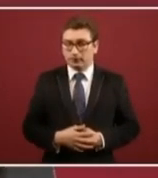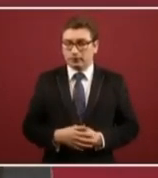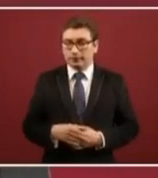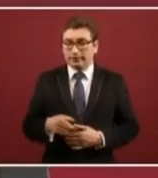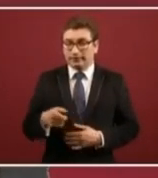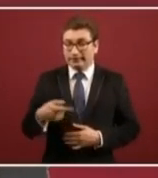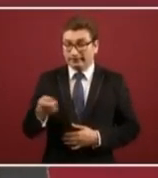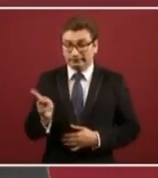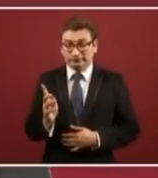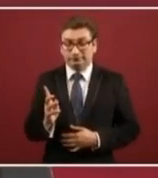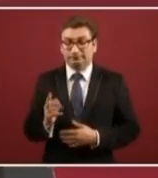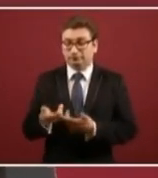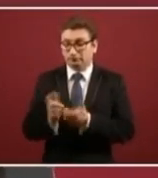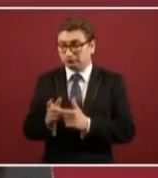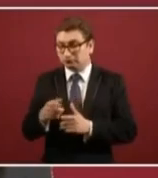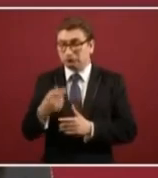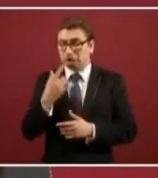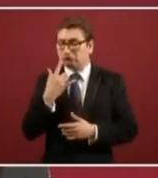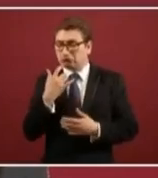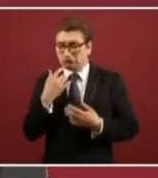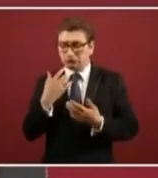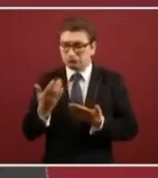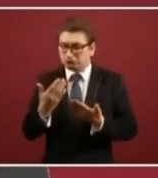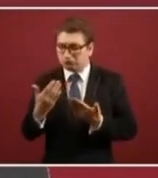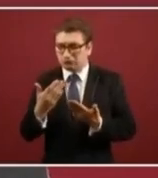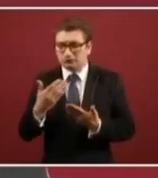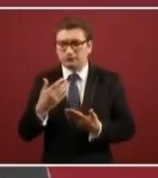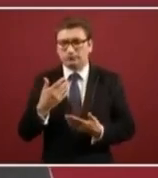si hay